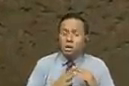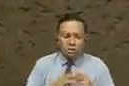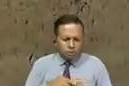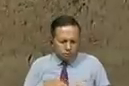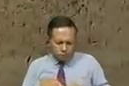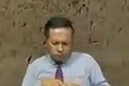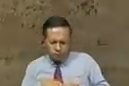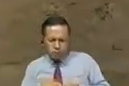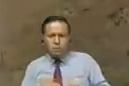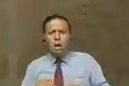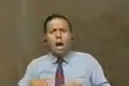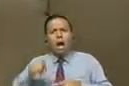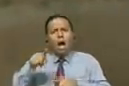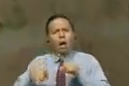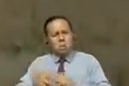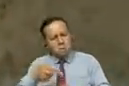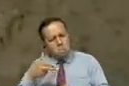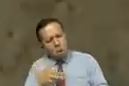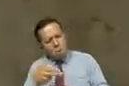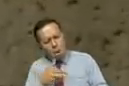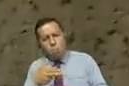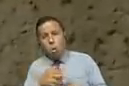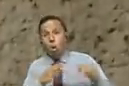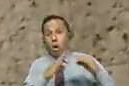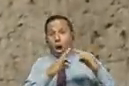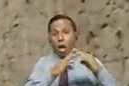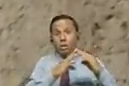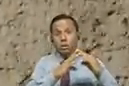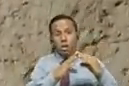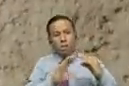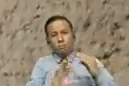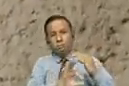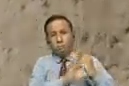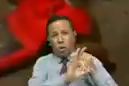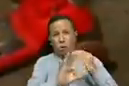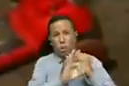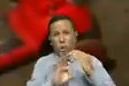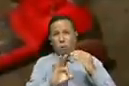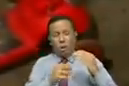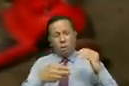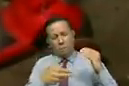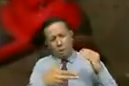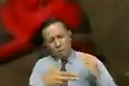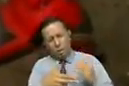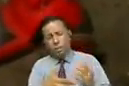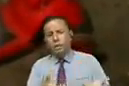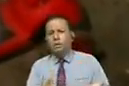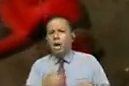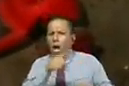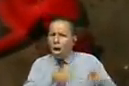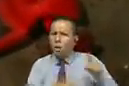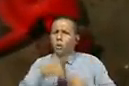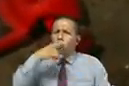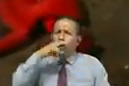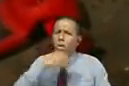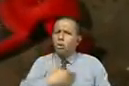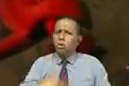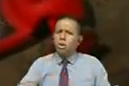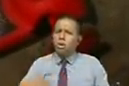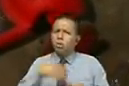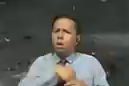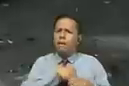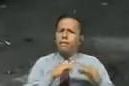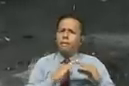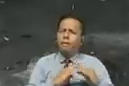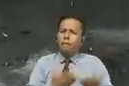proyectil. Algunos habrían ingresado hasta la vivienda dejando en riesgo a sus ocupantes, muchos de ellos menores de edad, que por